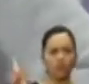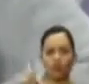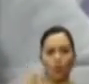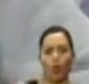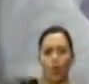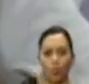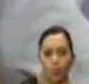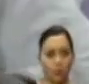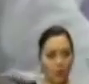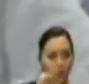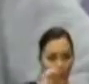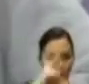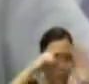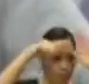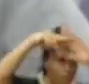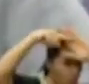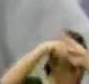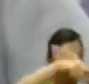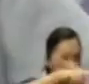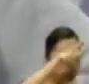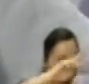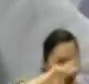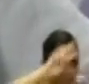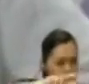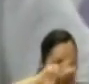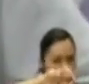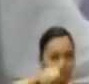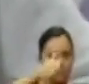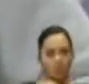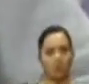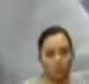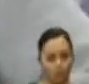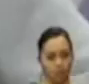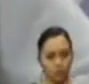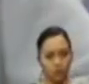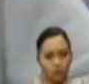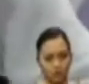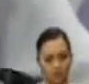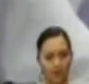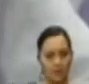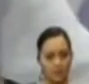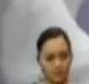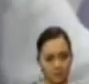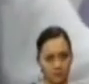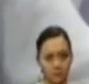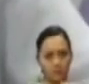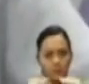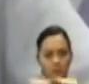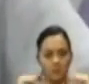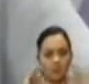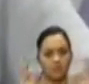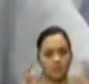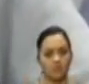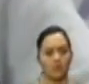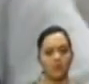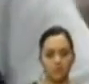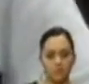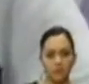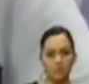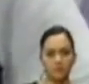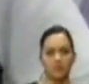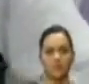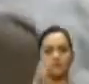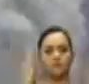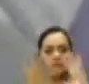cuerpo profundo, hacer justicia en todos los niveles, social, territorial, etcétera. Y eso es lo que hace día a día la